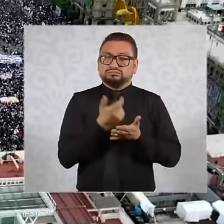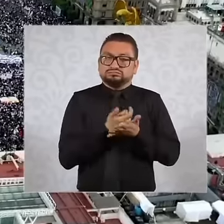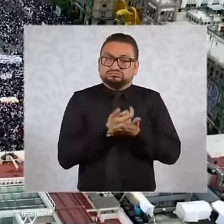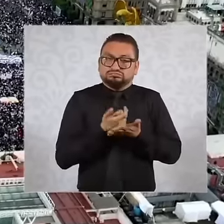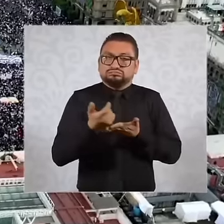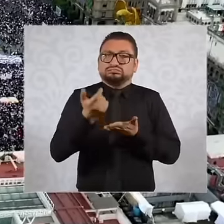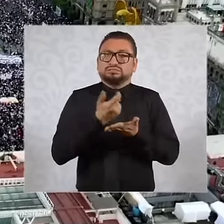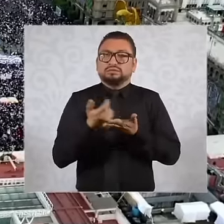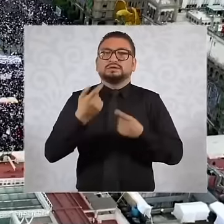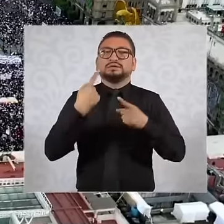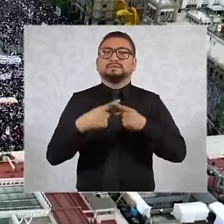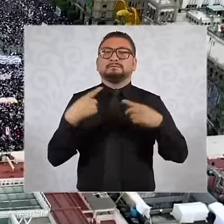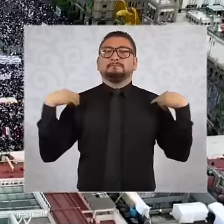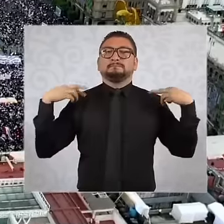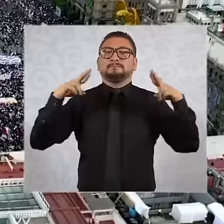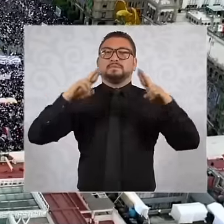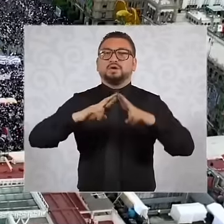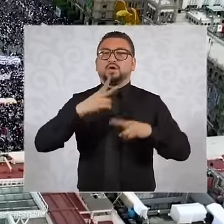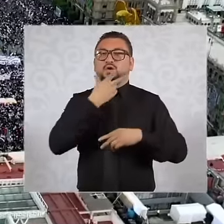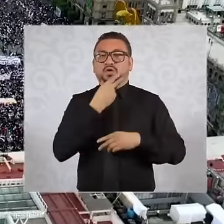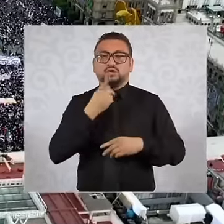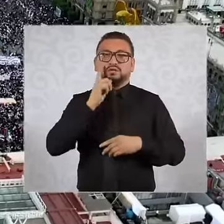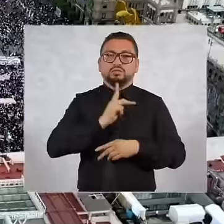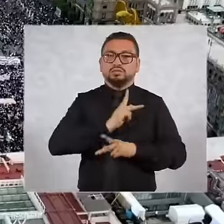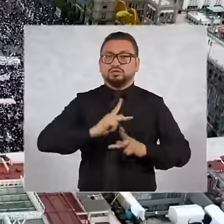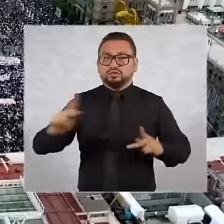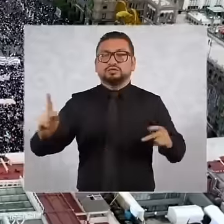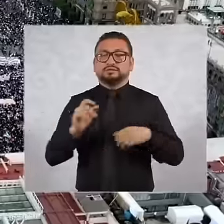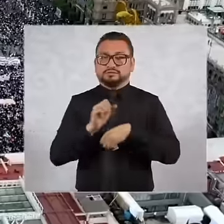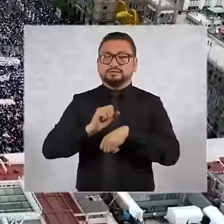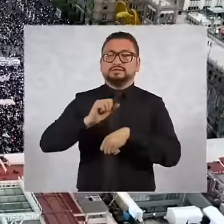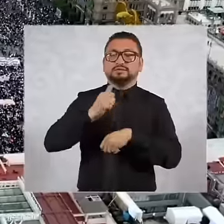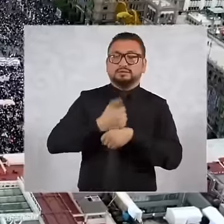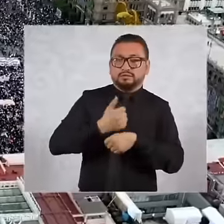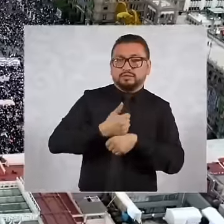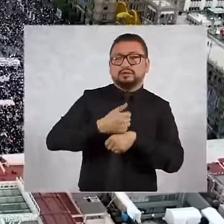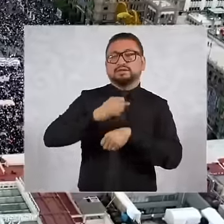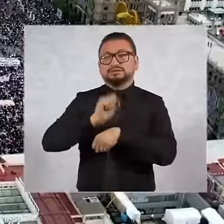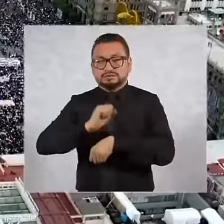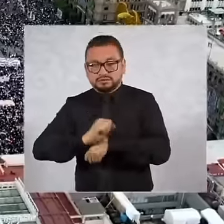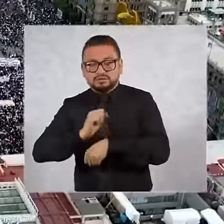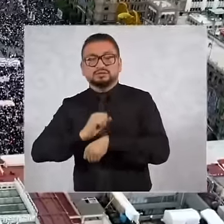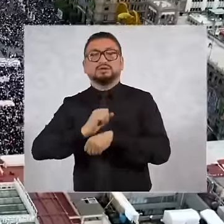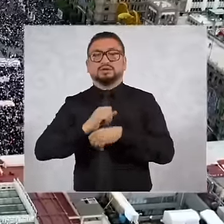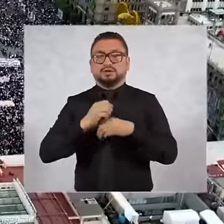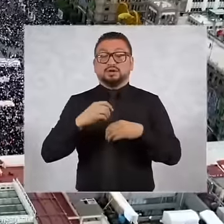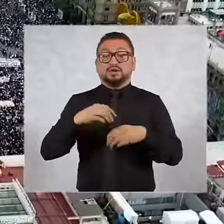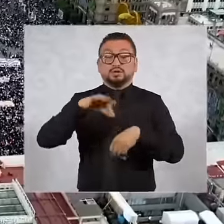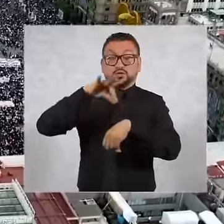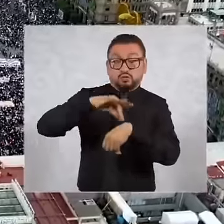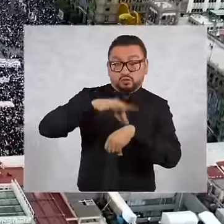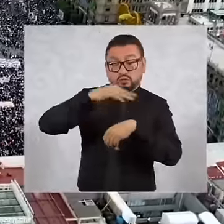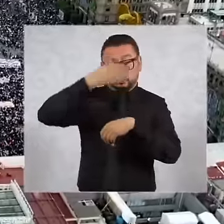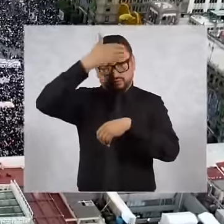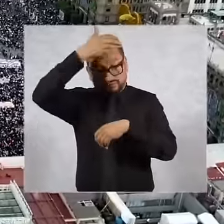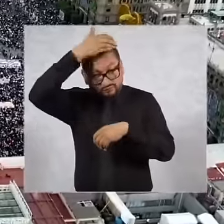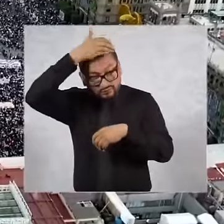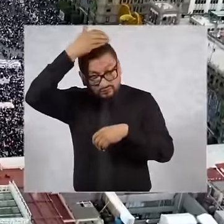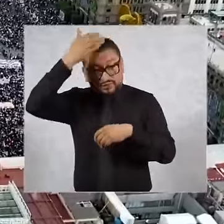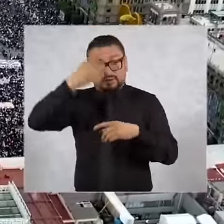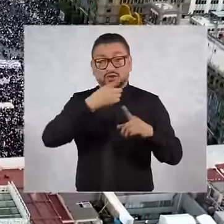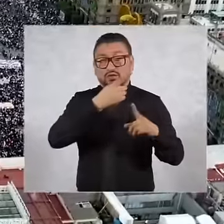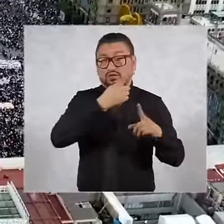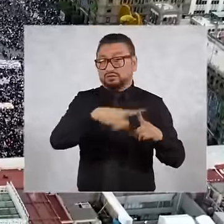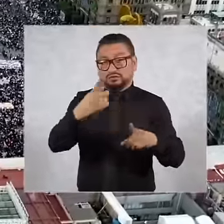de maestras y maestros de educación básica, de médicos, de enfermeras, enfermeros,